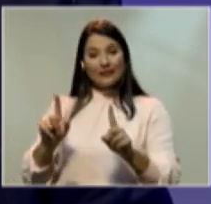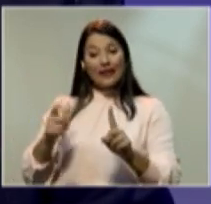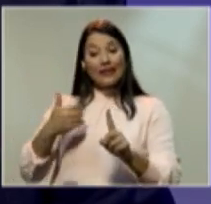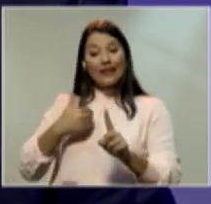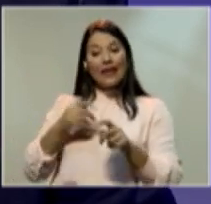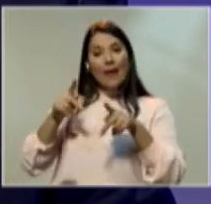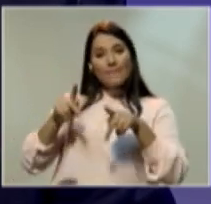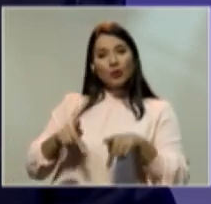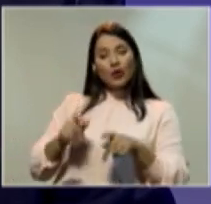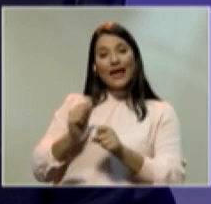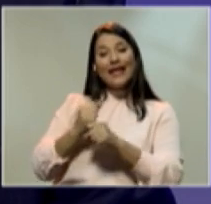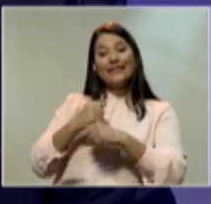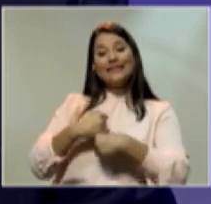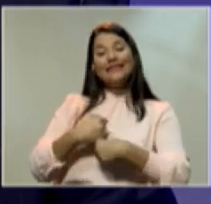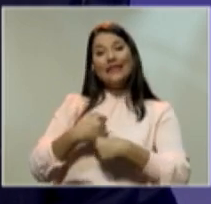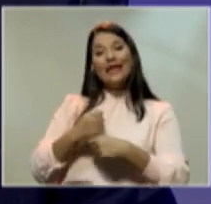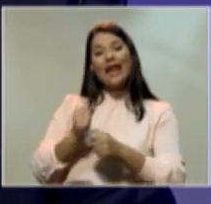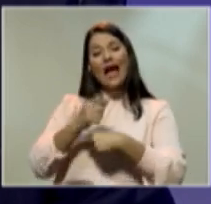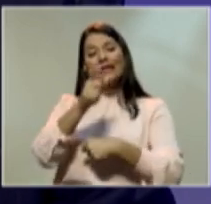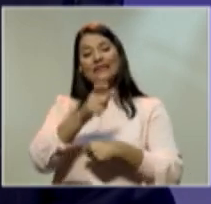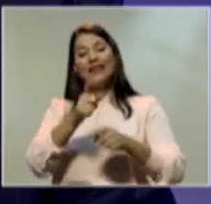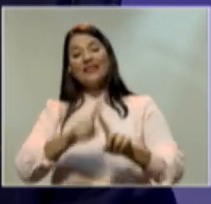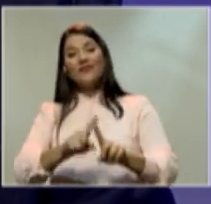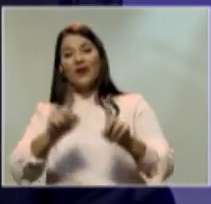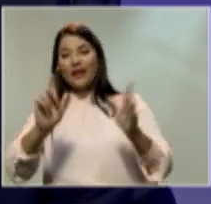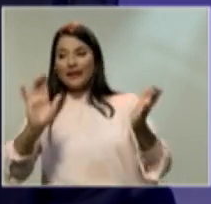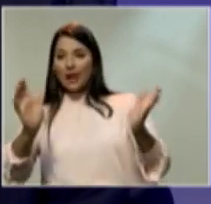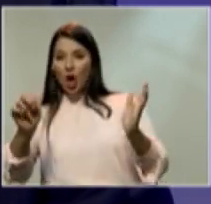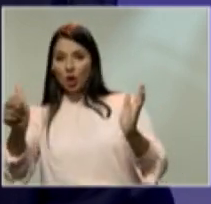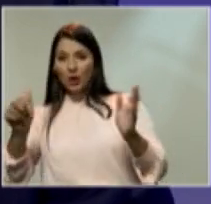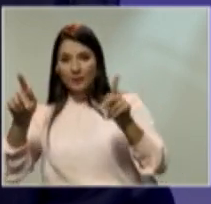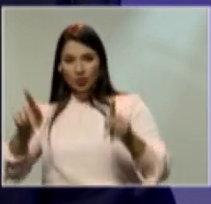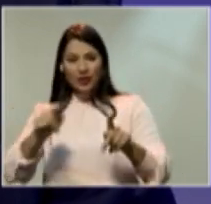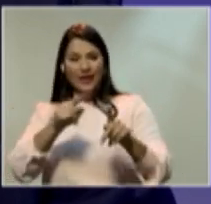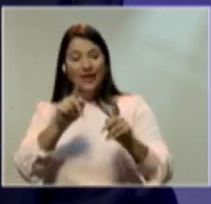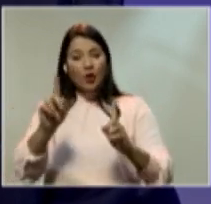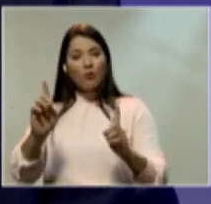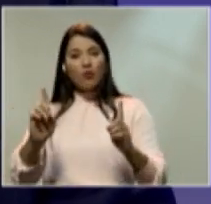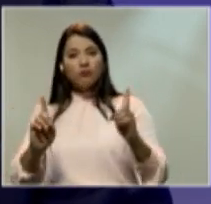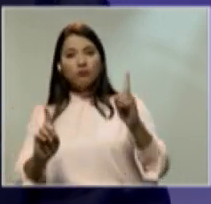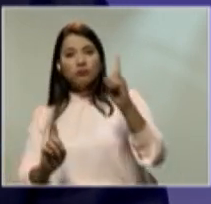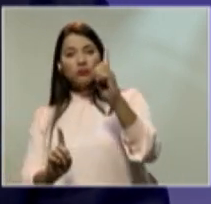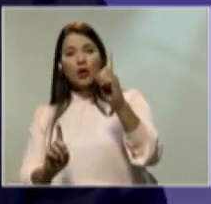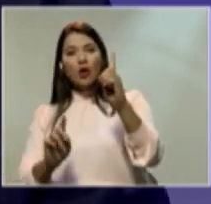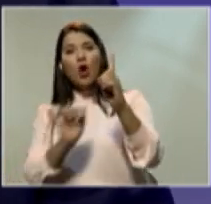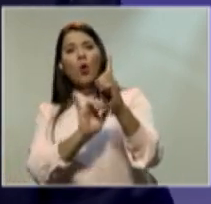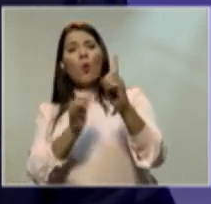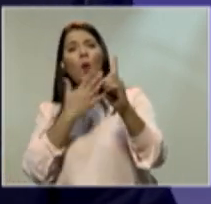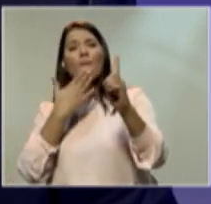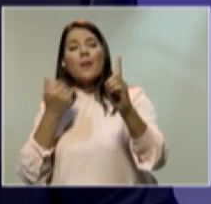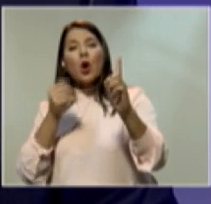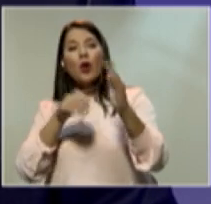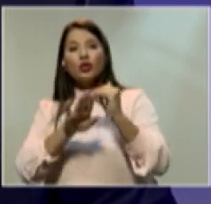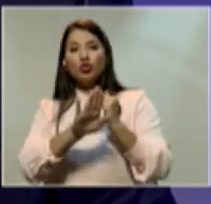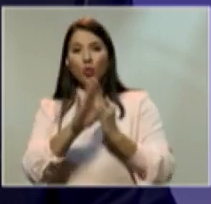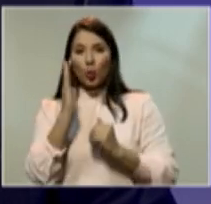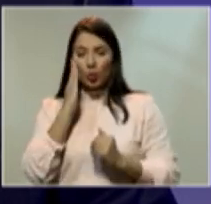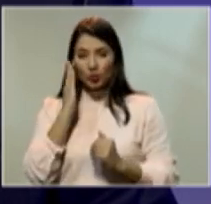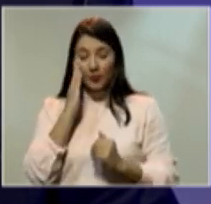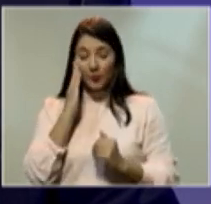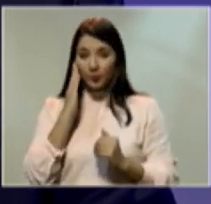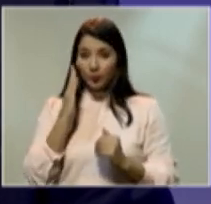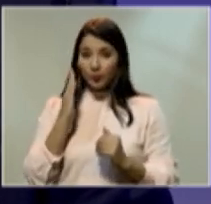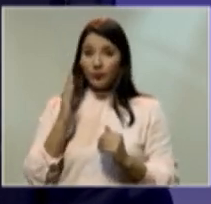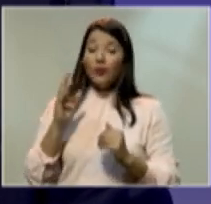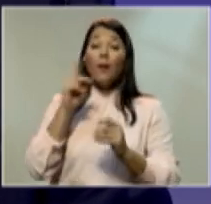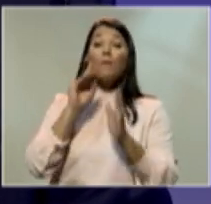sobresalir a determinadas personas como los mejores en su campo. Qué duda cabe, por ejemplo, de que alguien